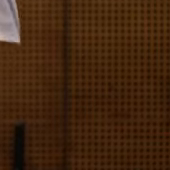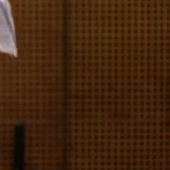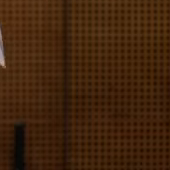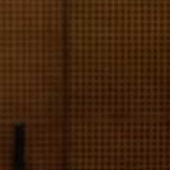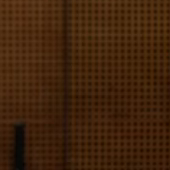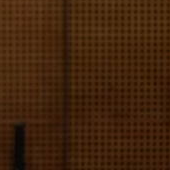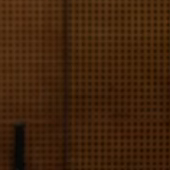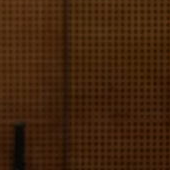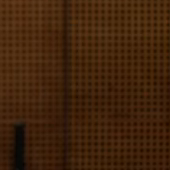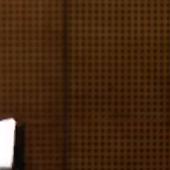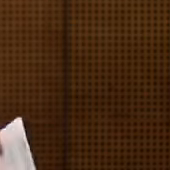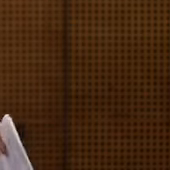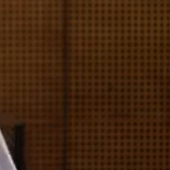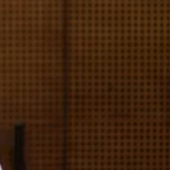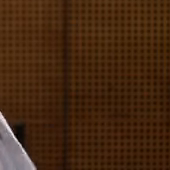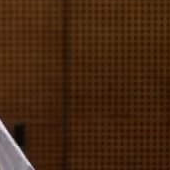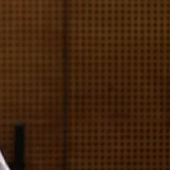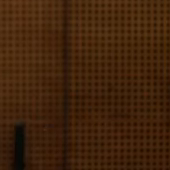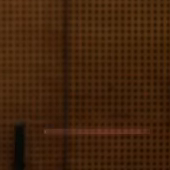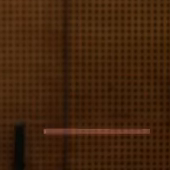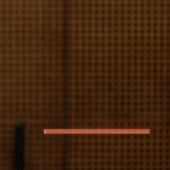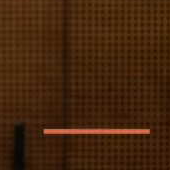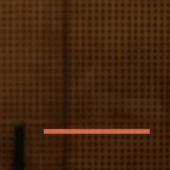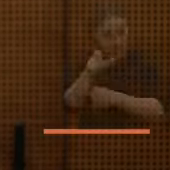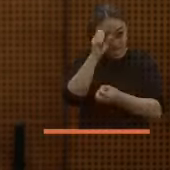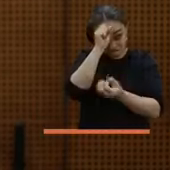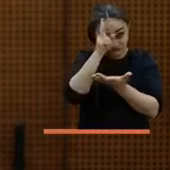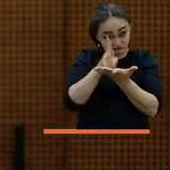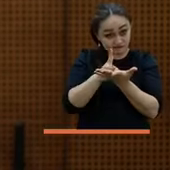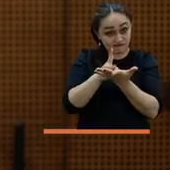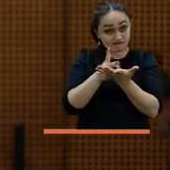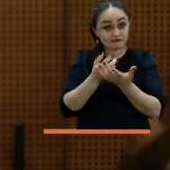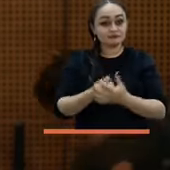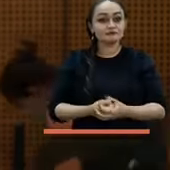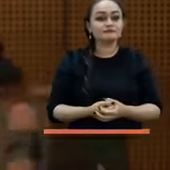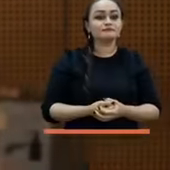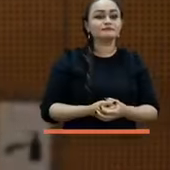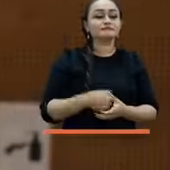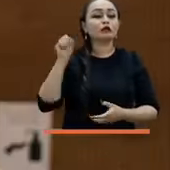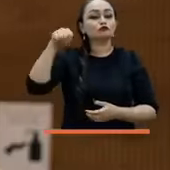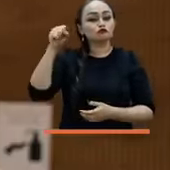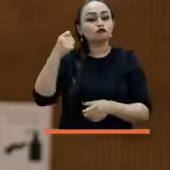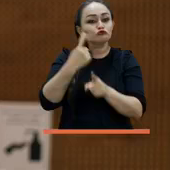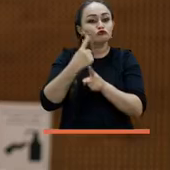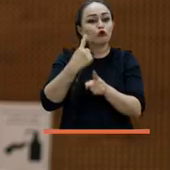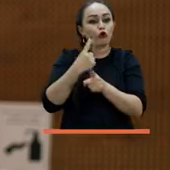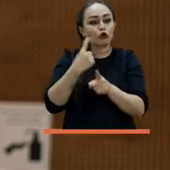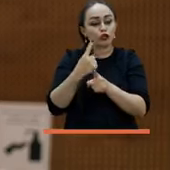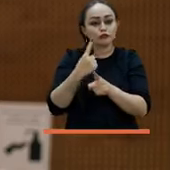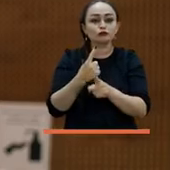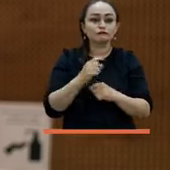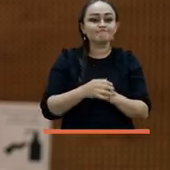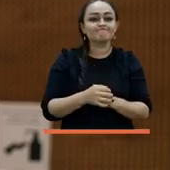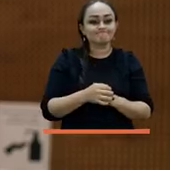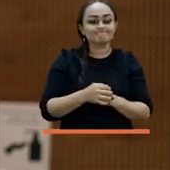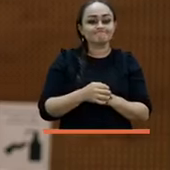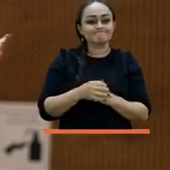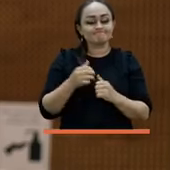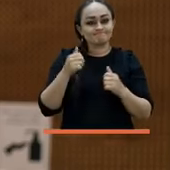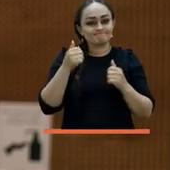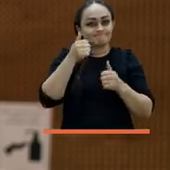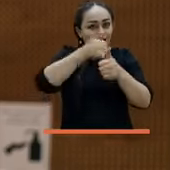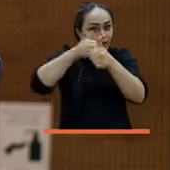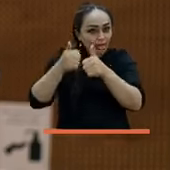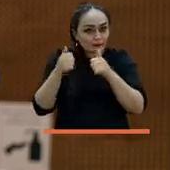cierto contratarías a una persona y ersa correcto yo creo que es una pregunta que debemos hacerla o se